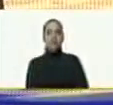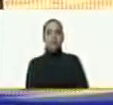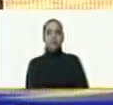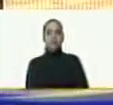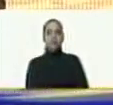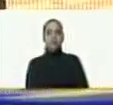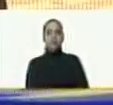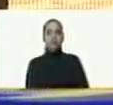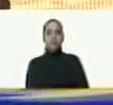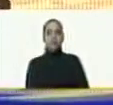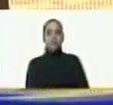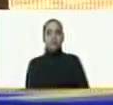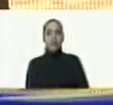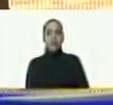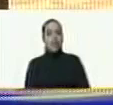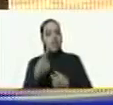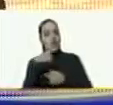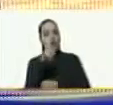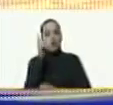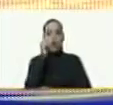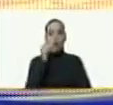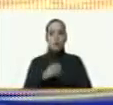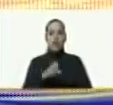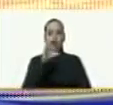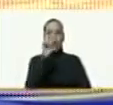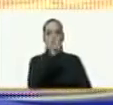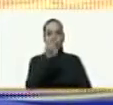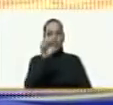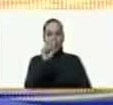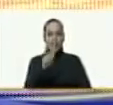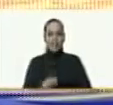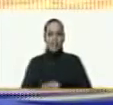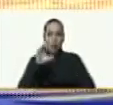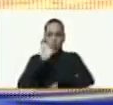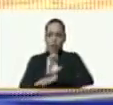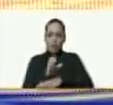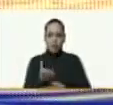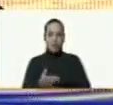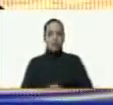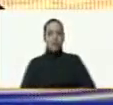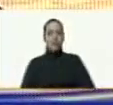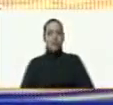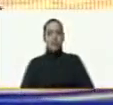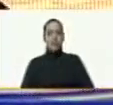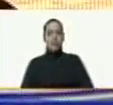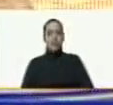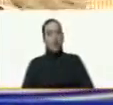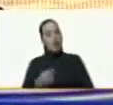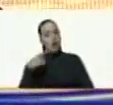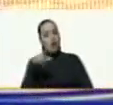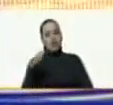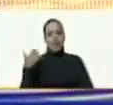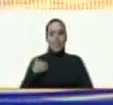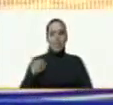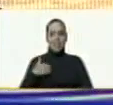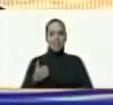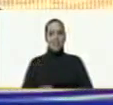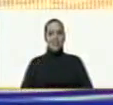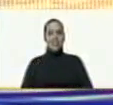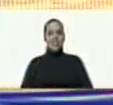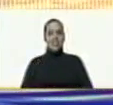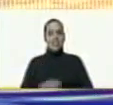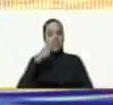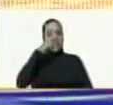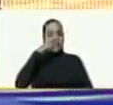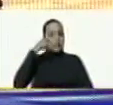El ensayo de Correa en Ecuador en su momento. El ensayo de Néstor y Cristina en su momento. Ahora